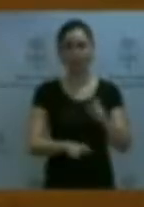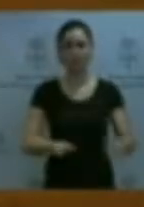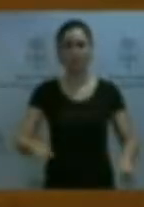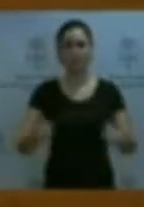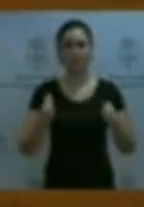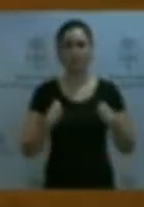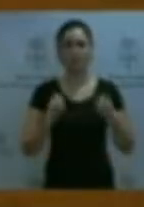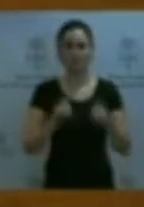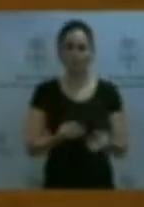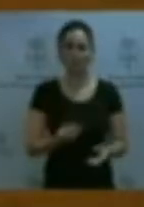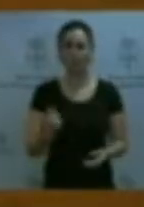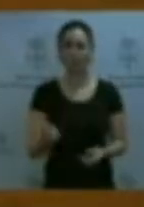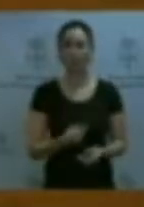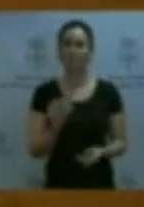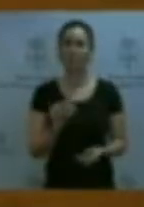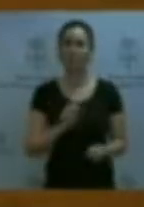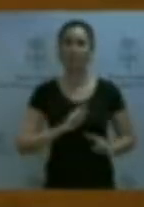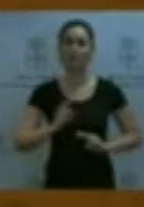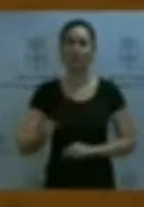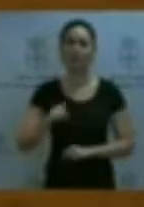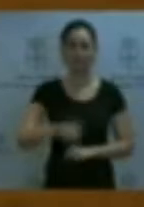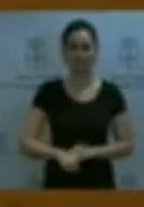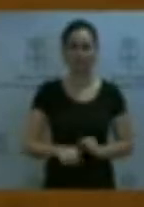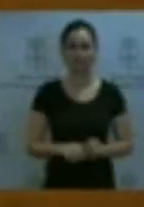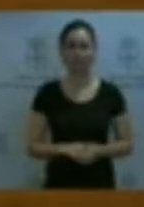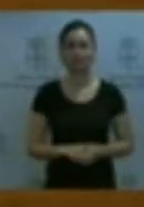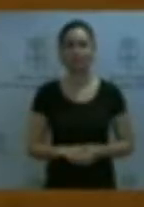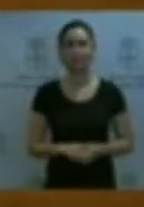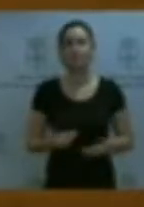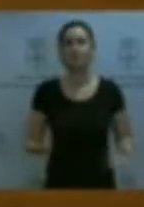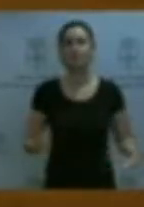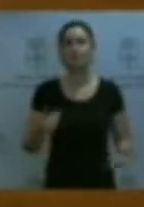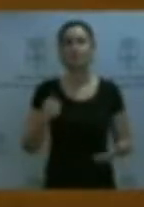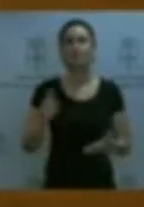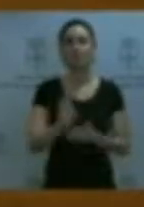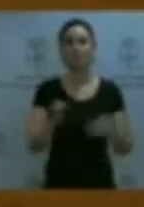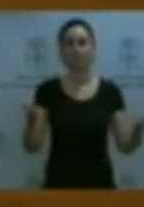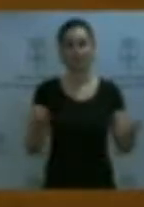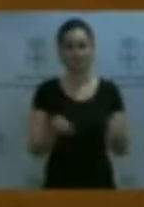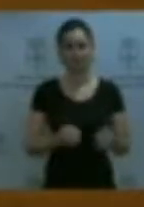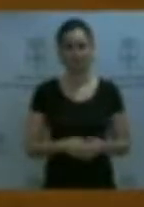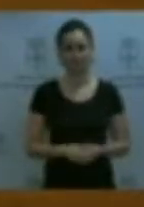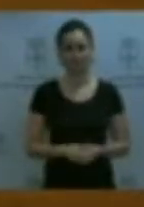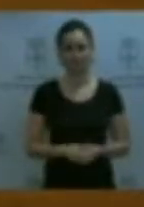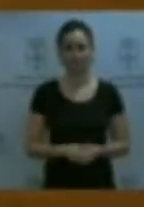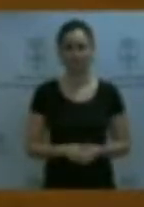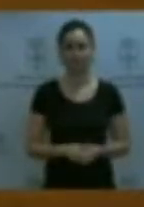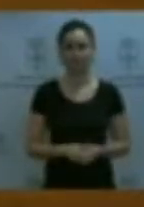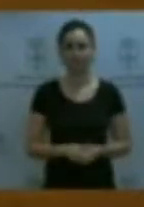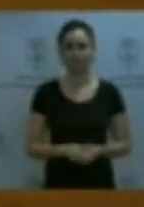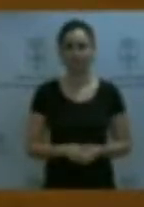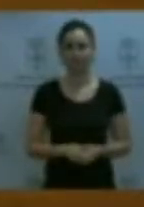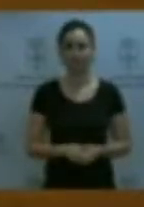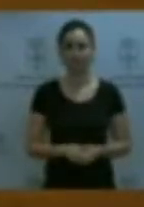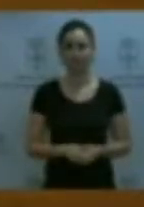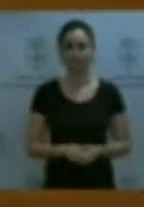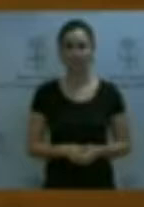Autonómica. ¿Y qué es lo que planteamos? Pues planteamos nuevamente lo que han planteado ya con